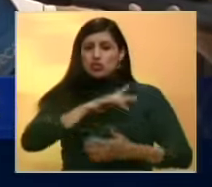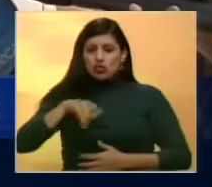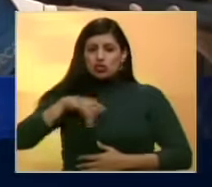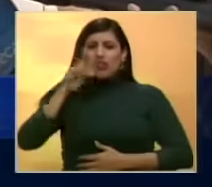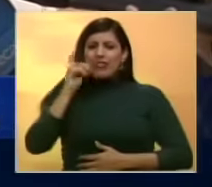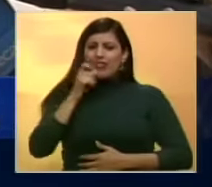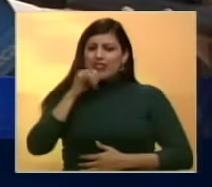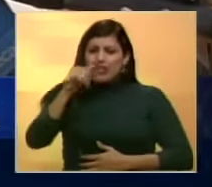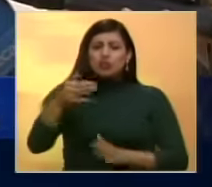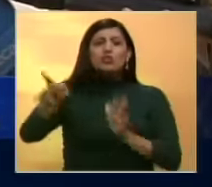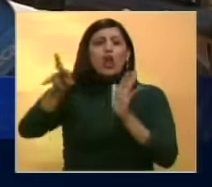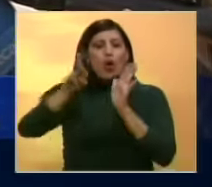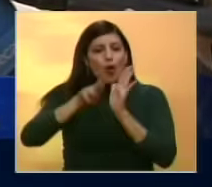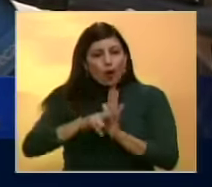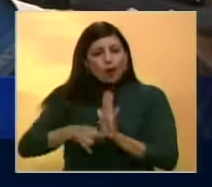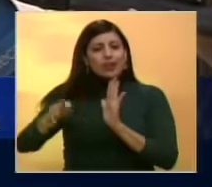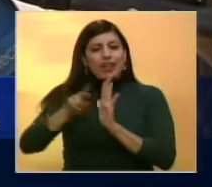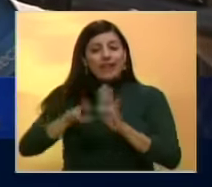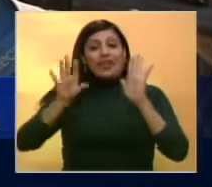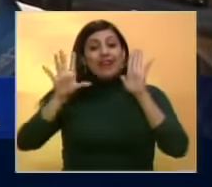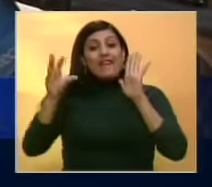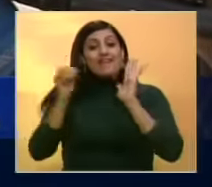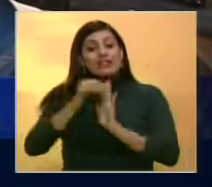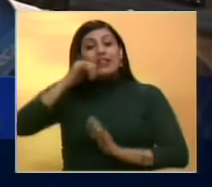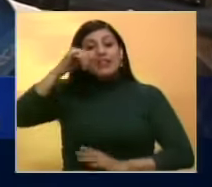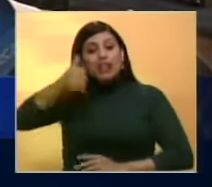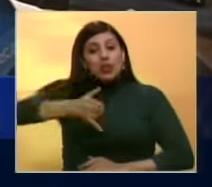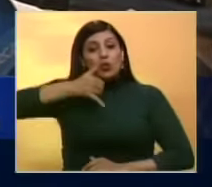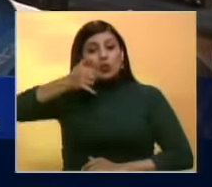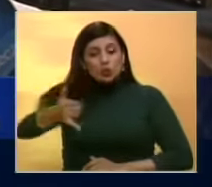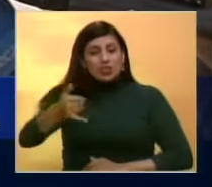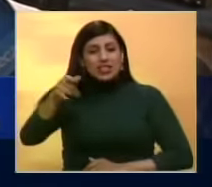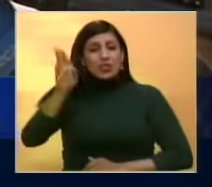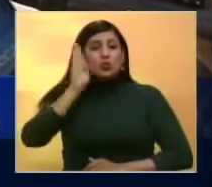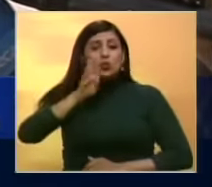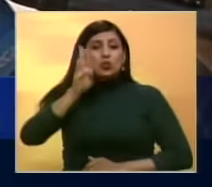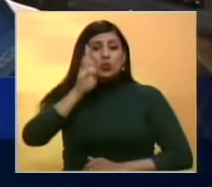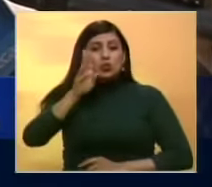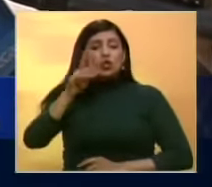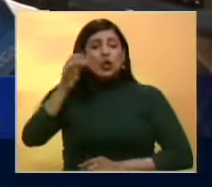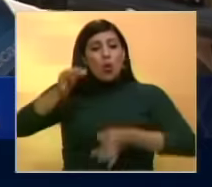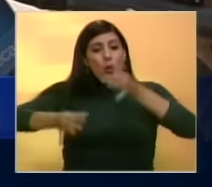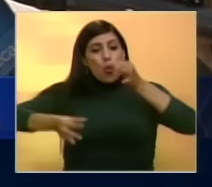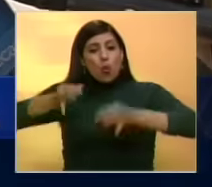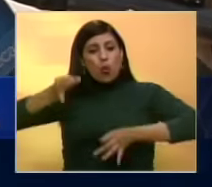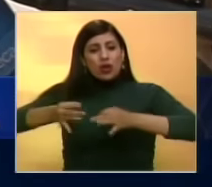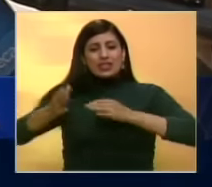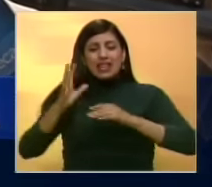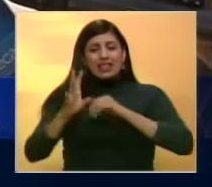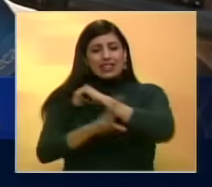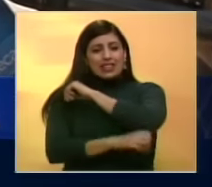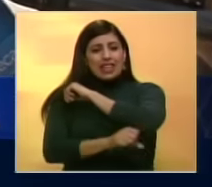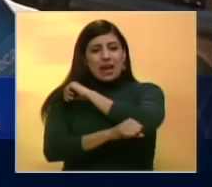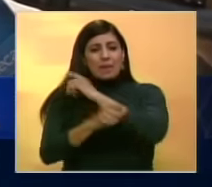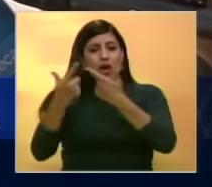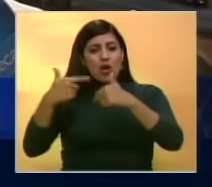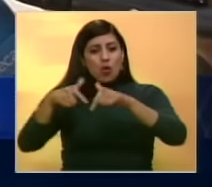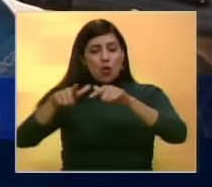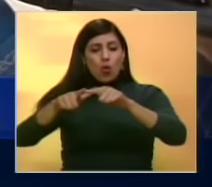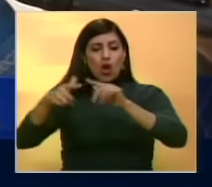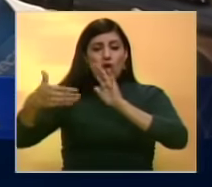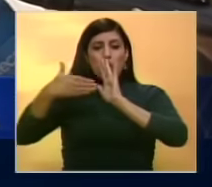denunciar nuevamente por enésima vez que esta estafa procesal este juicio fraudulento que se está siguiendo